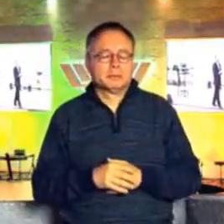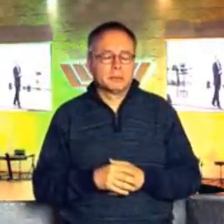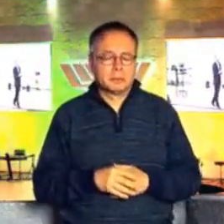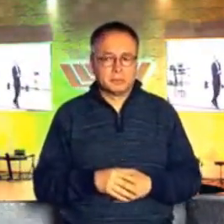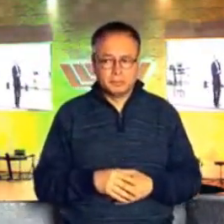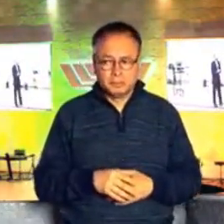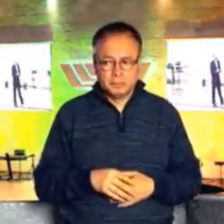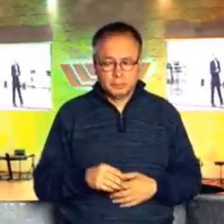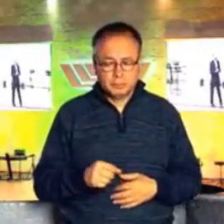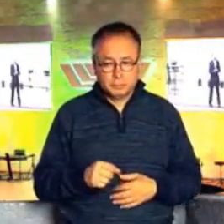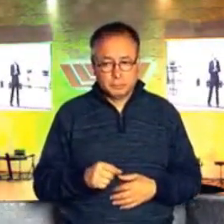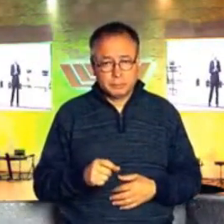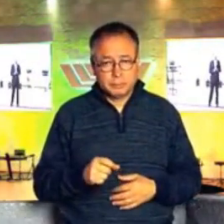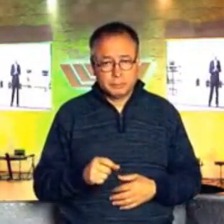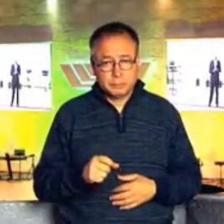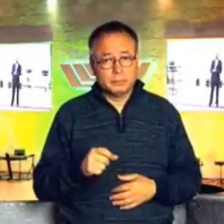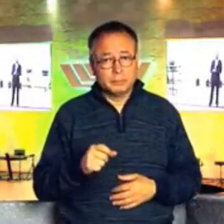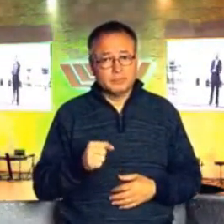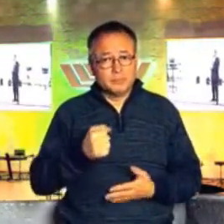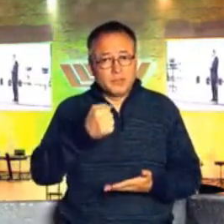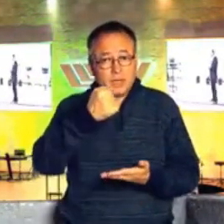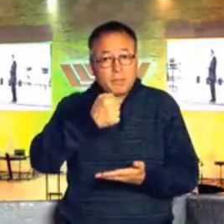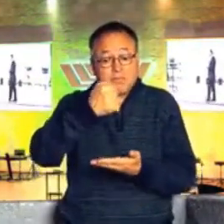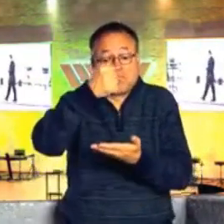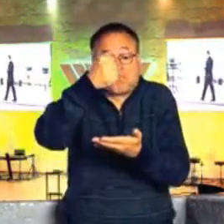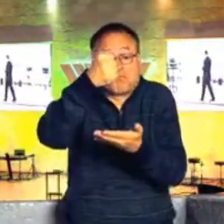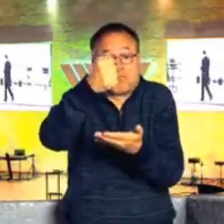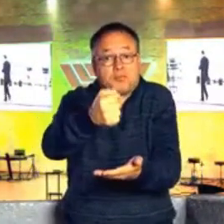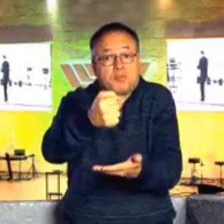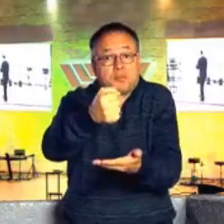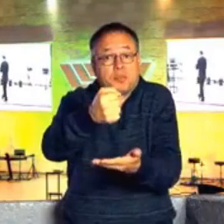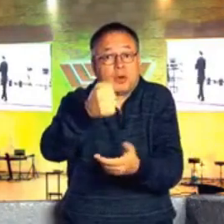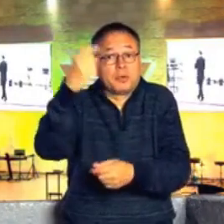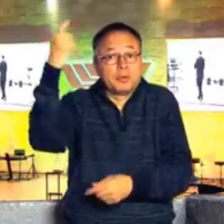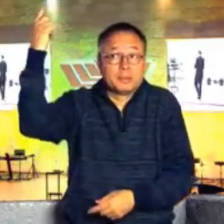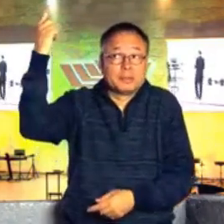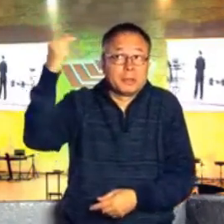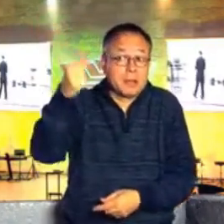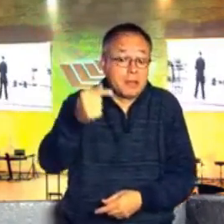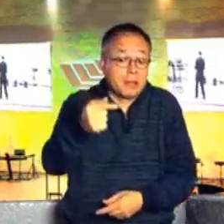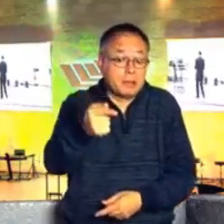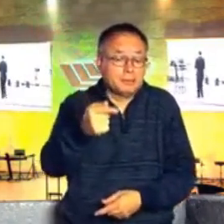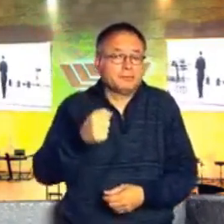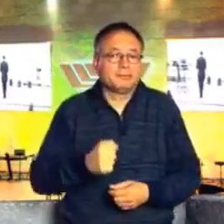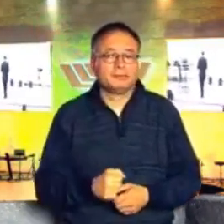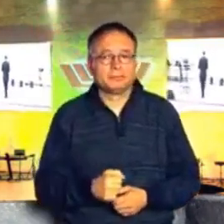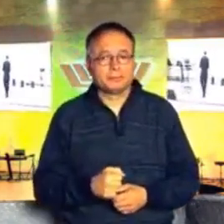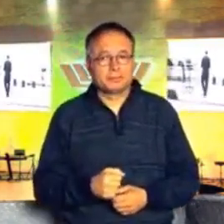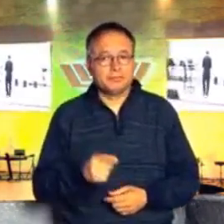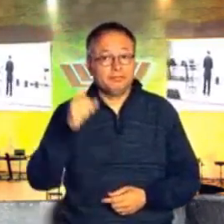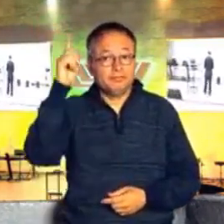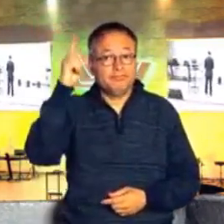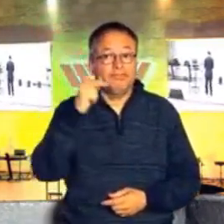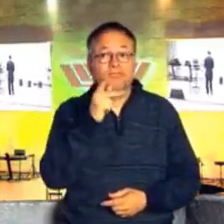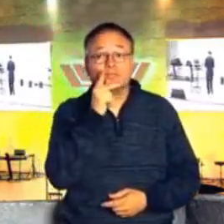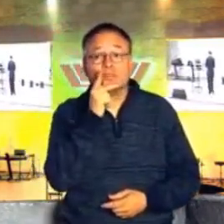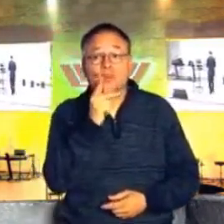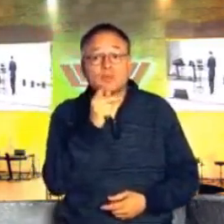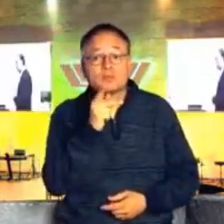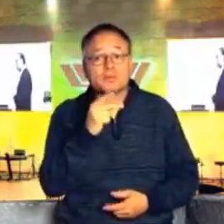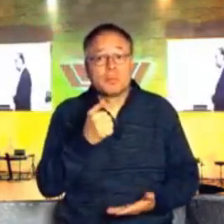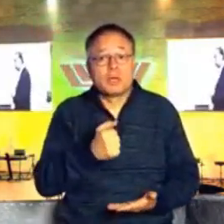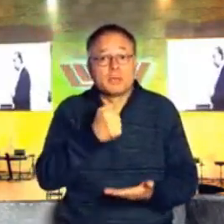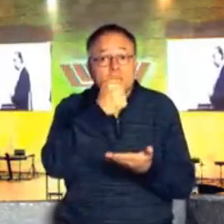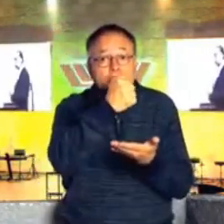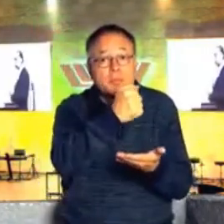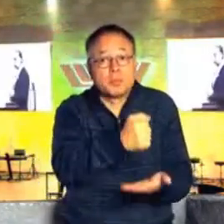la provisión de Dios hoy vamos a hablar de que él es un padre proveedor la Biblia